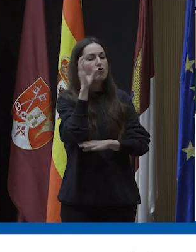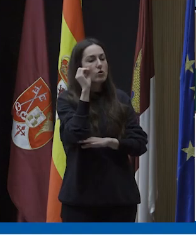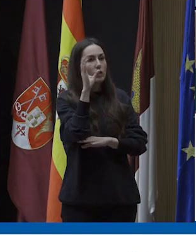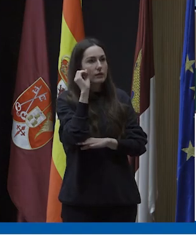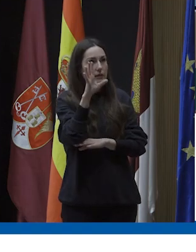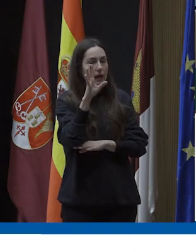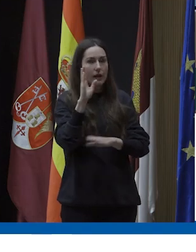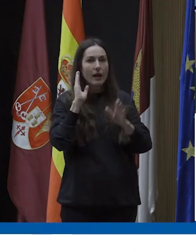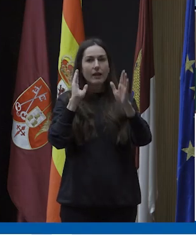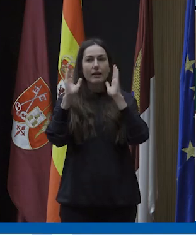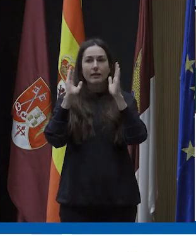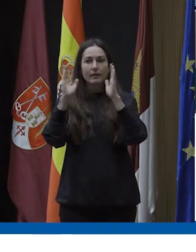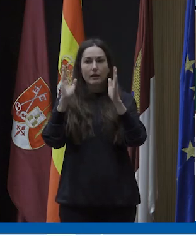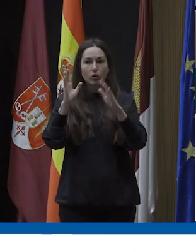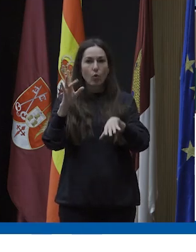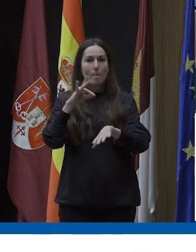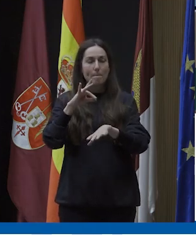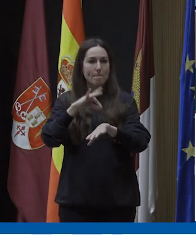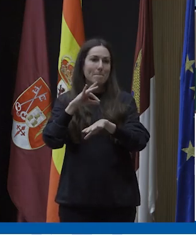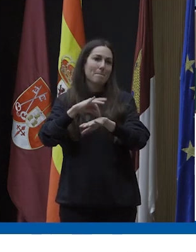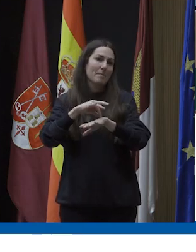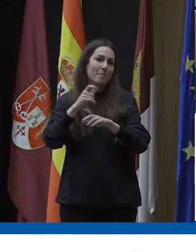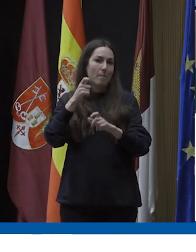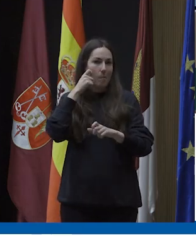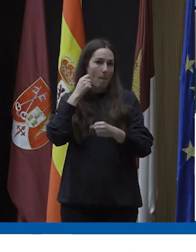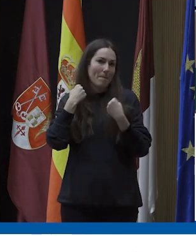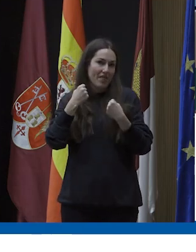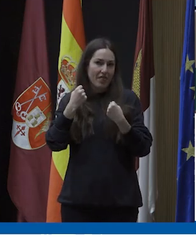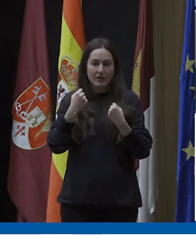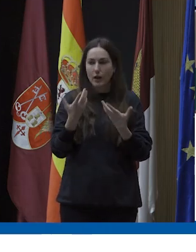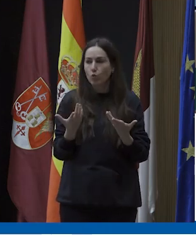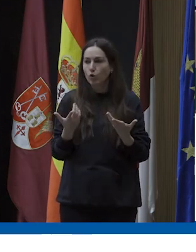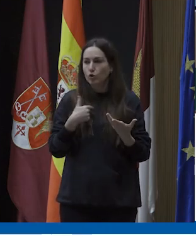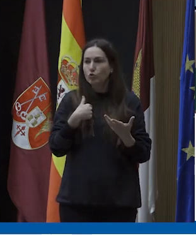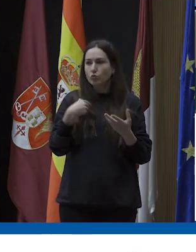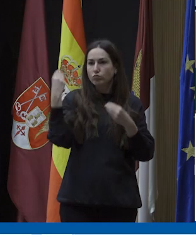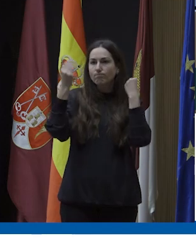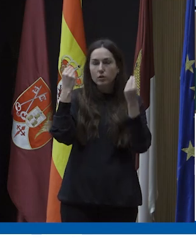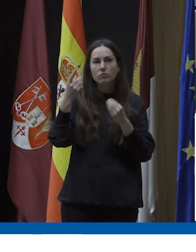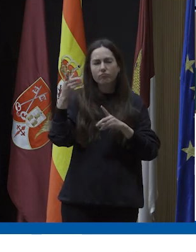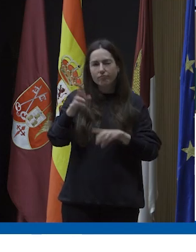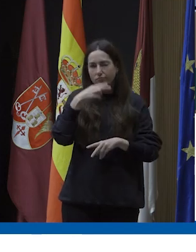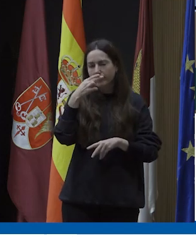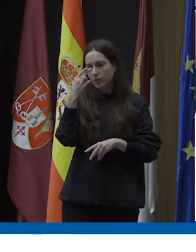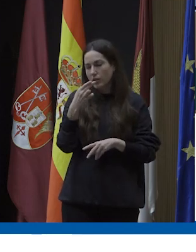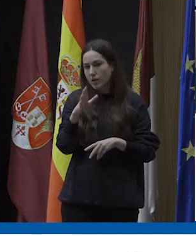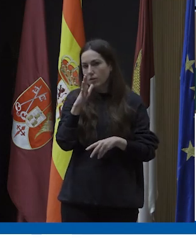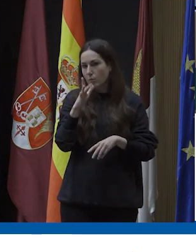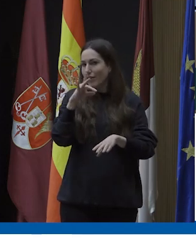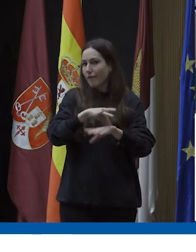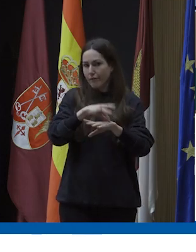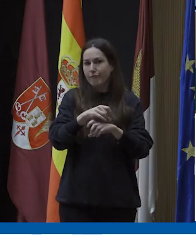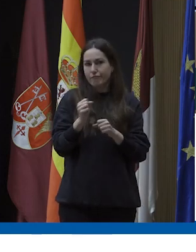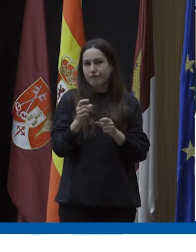de la medicina al servicio de la salud, pensé que este era un tema interesante porque es una patología muy frecuente, la enfermedad coronaria, que ya